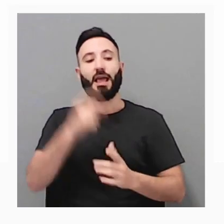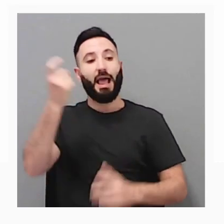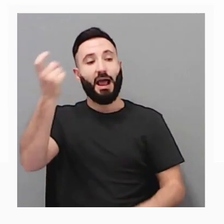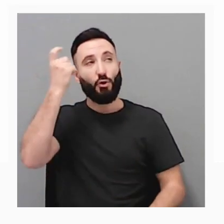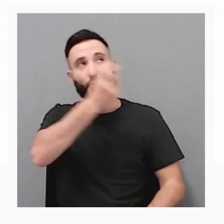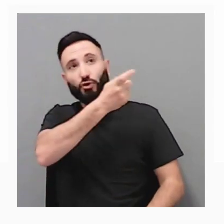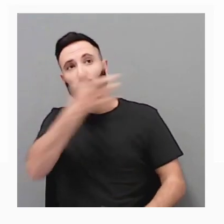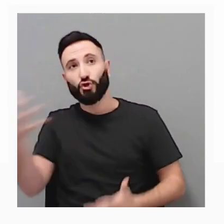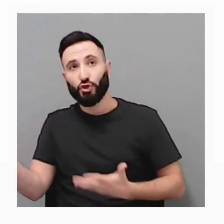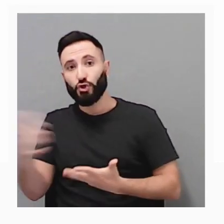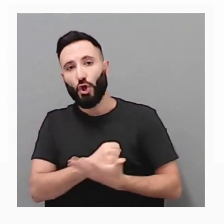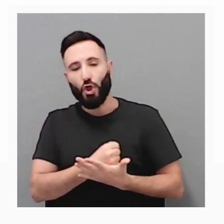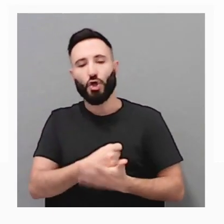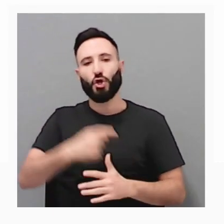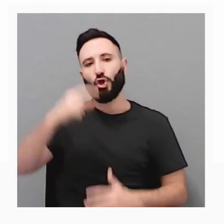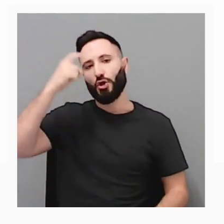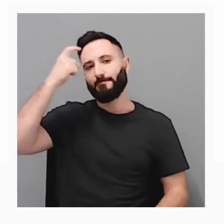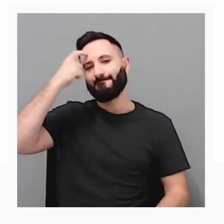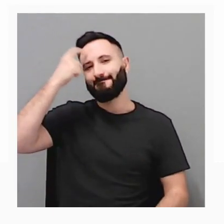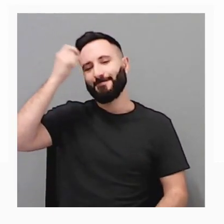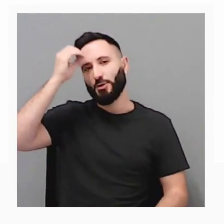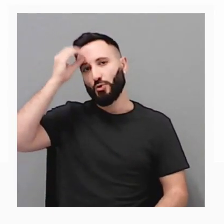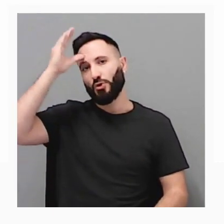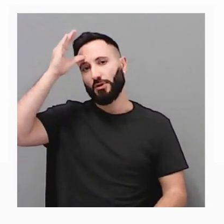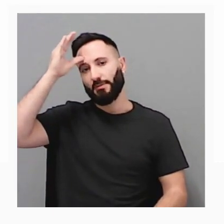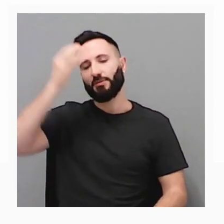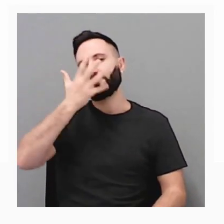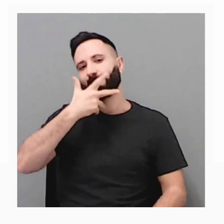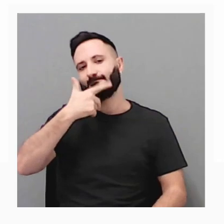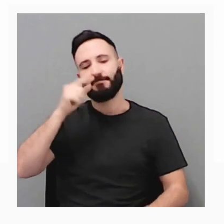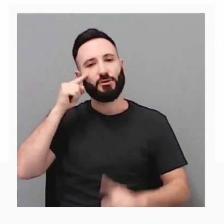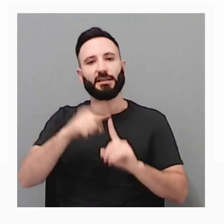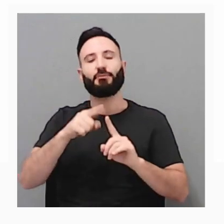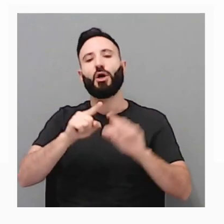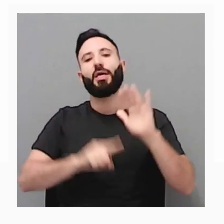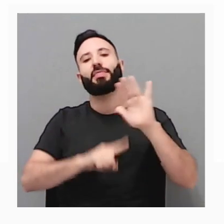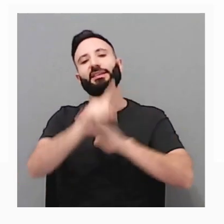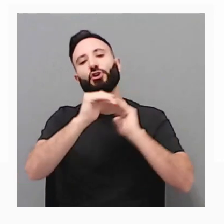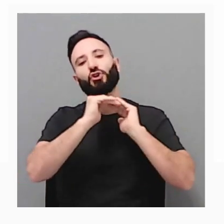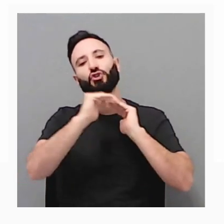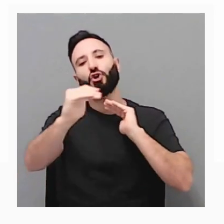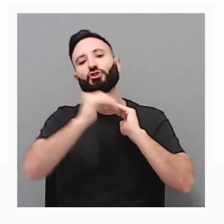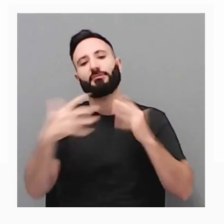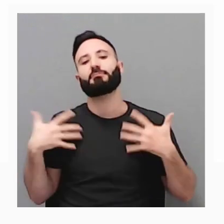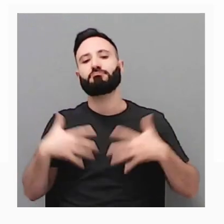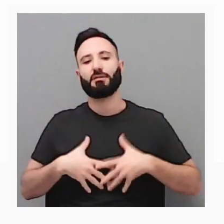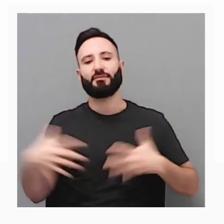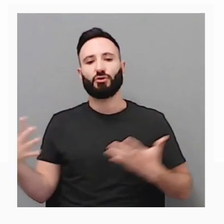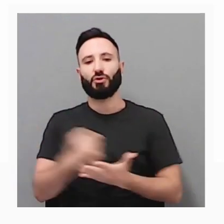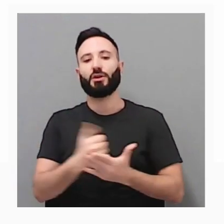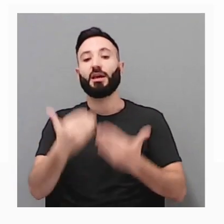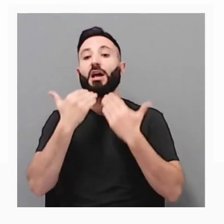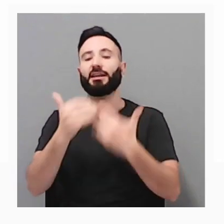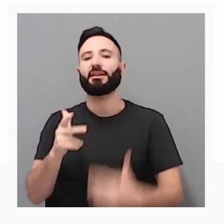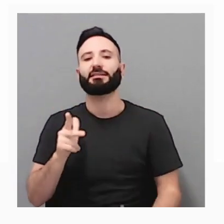tengan conocimientos necesarios para promover el desarrollo sostenible. Todo eso a partir de los derechos humanos,